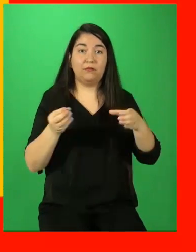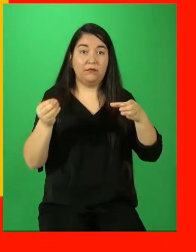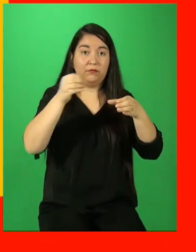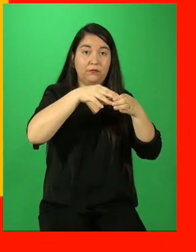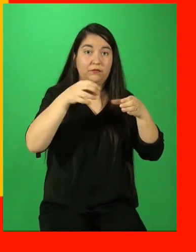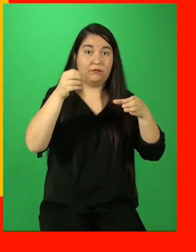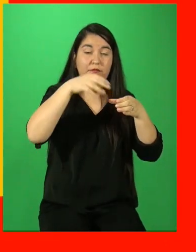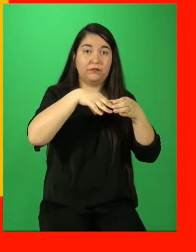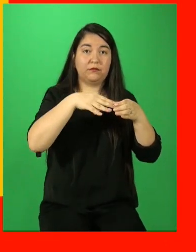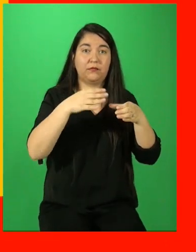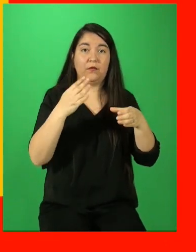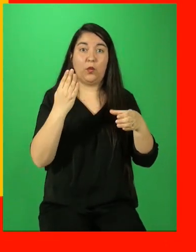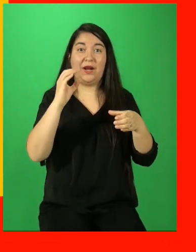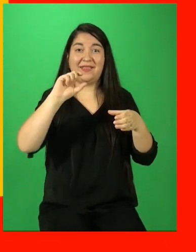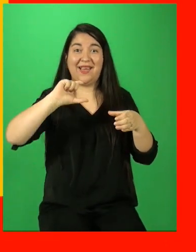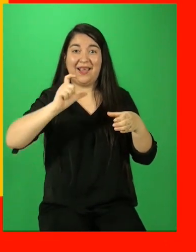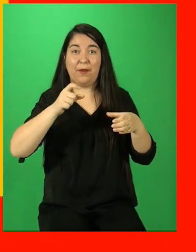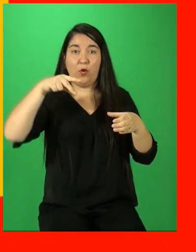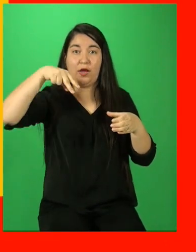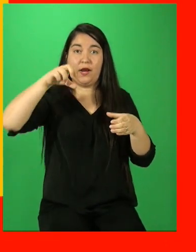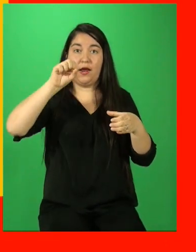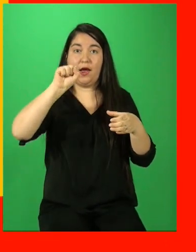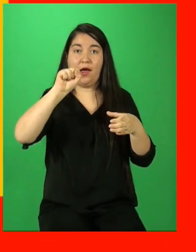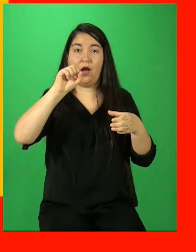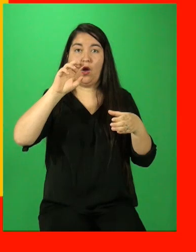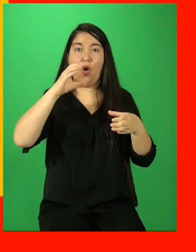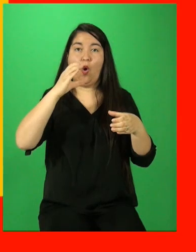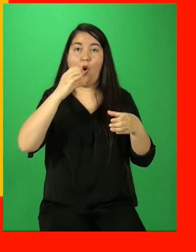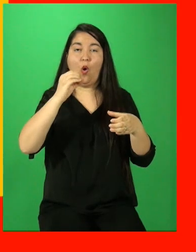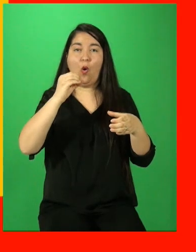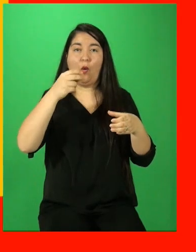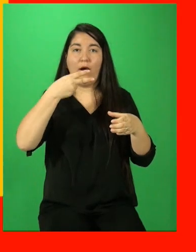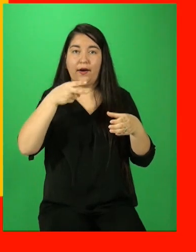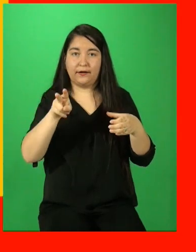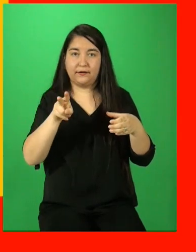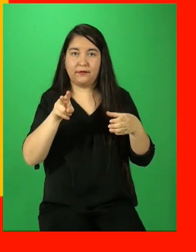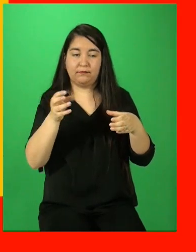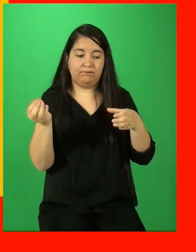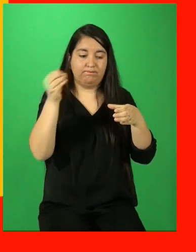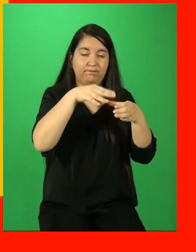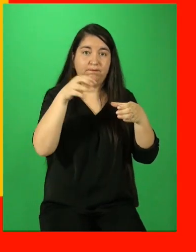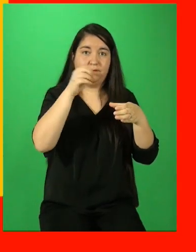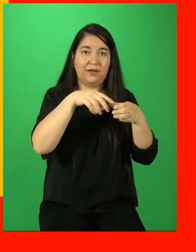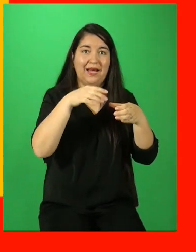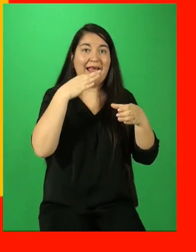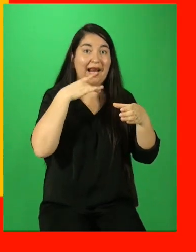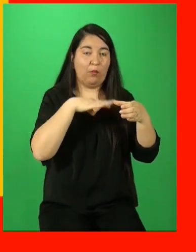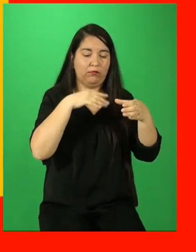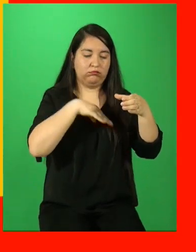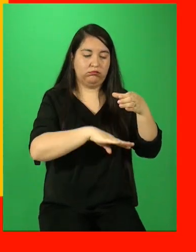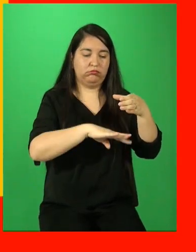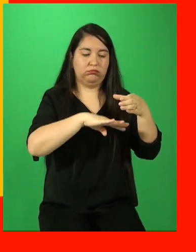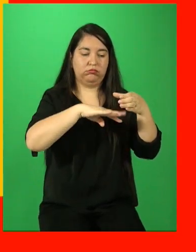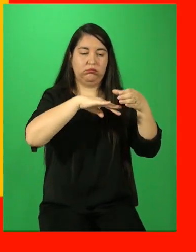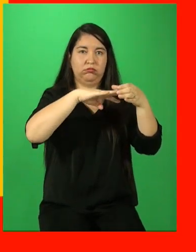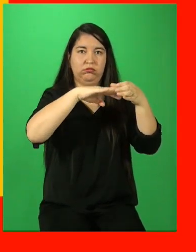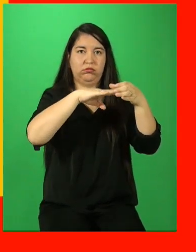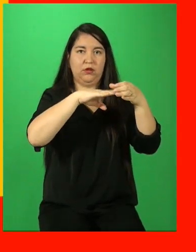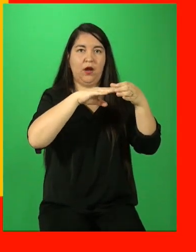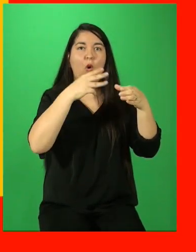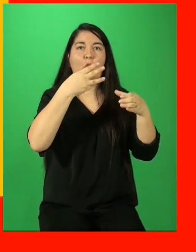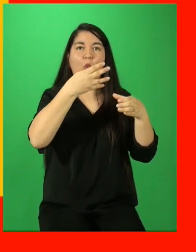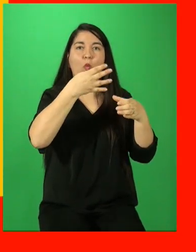40 gramos de NaOH, que es hidróxido de sodio, en agua hasta completar un volumen